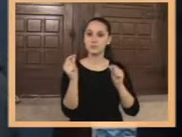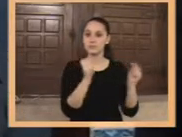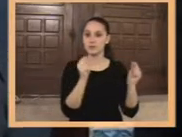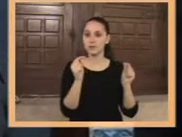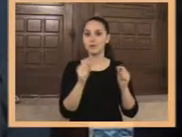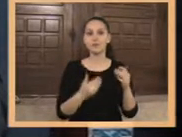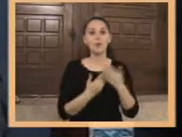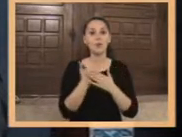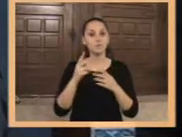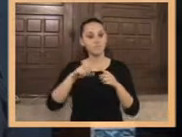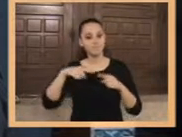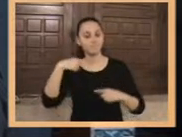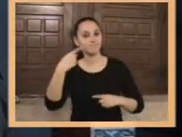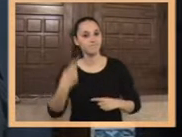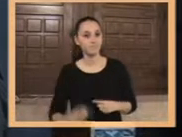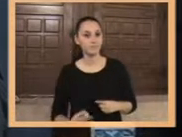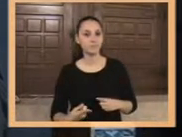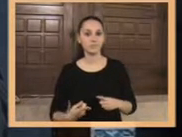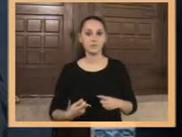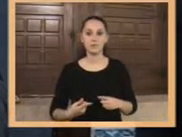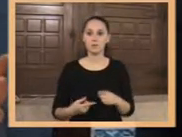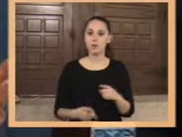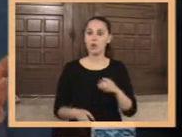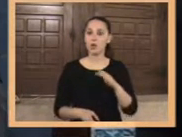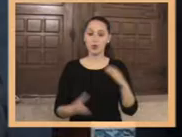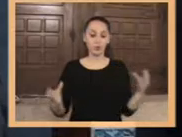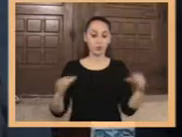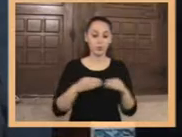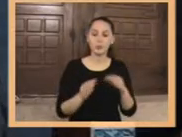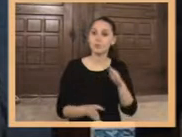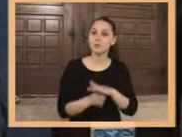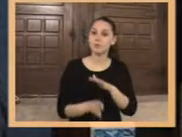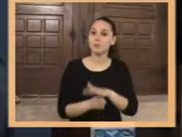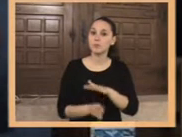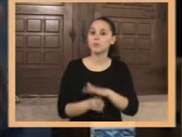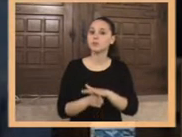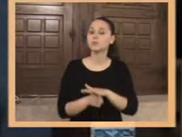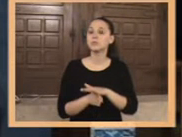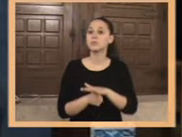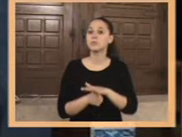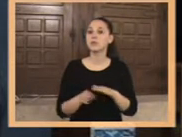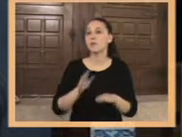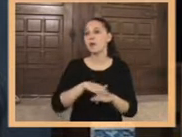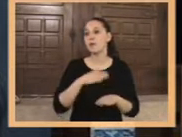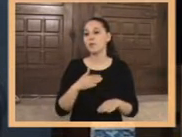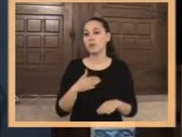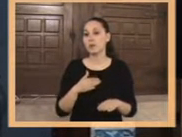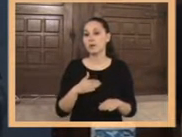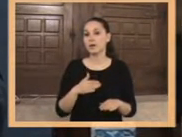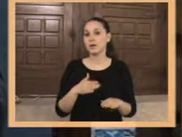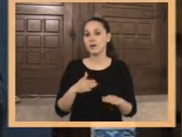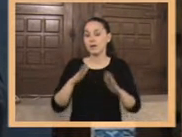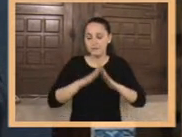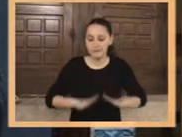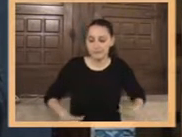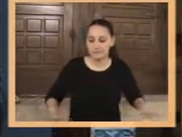Un día después hemos continuado con reuniones para ver si conseguíamos alisar y